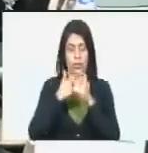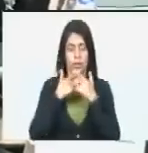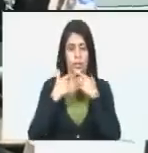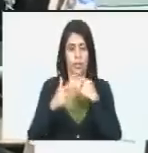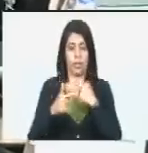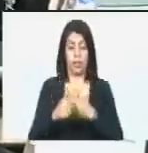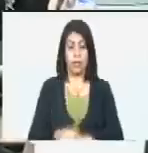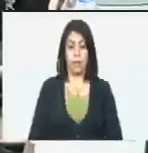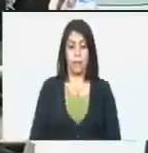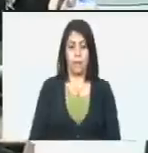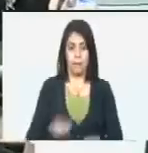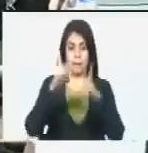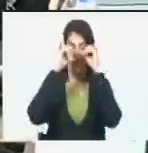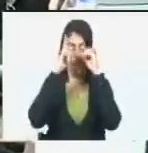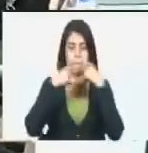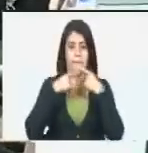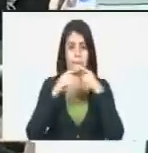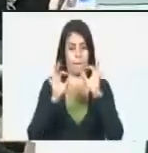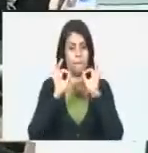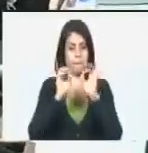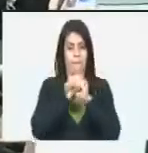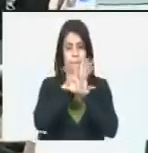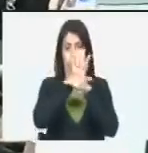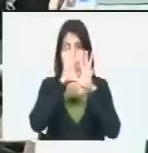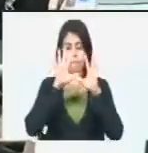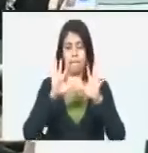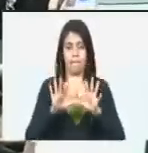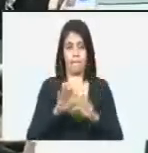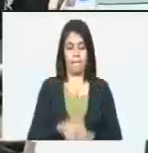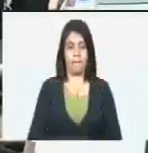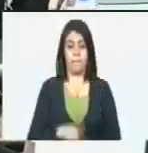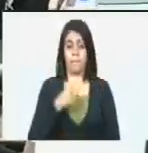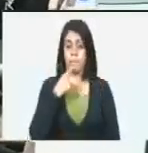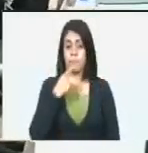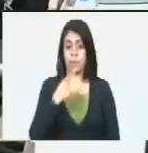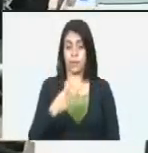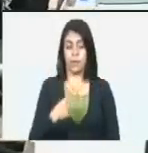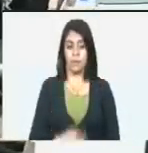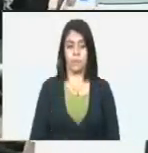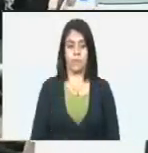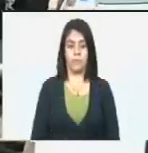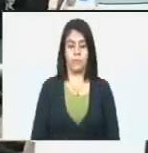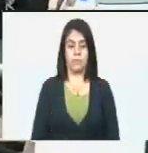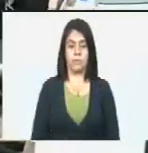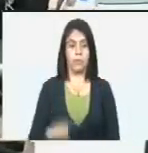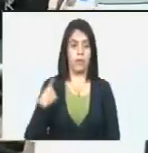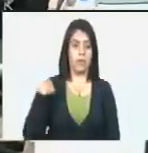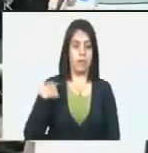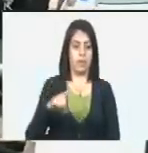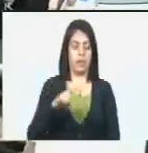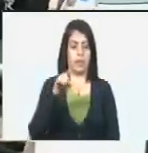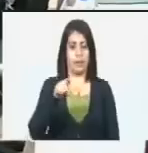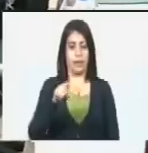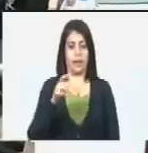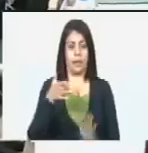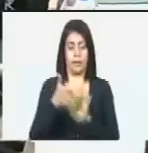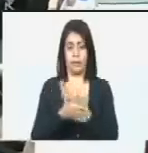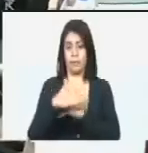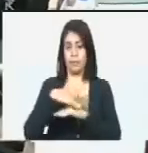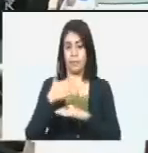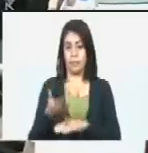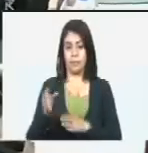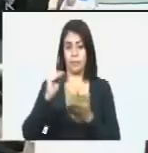con especial claridad y dice, tiene que ser parte el Reino